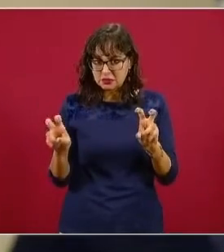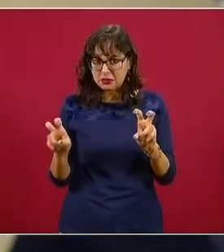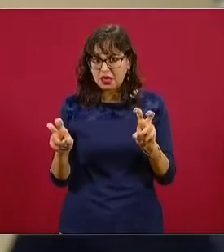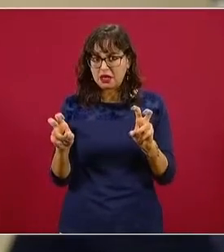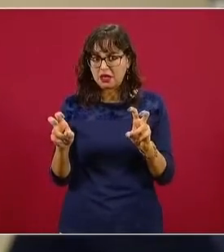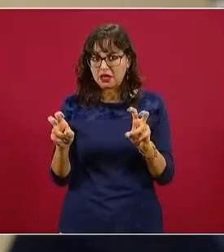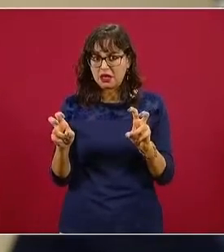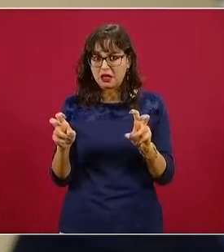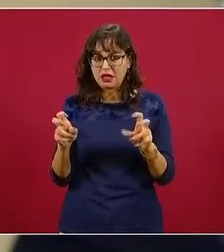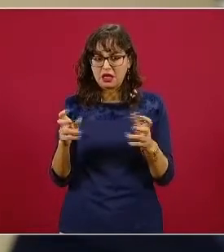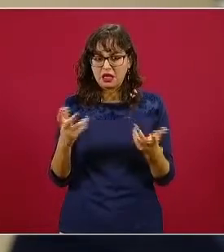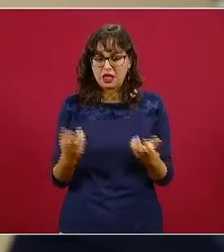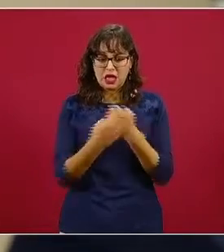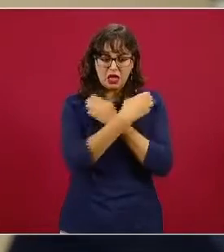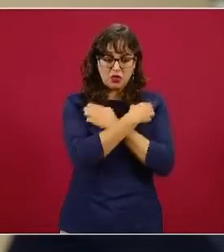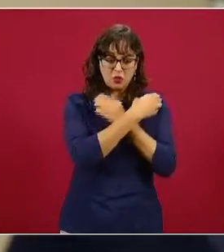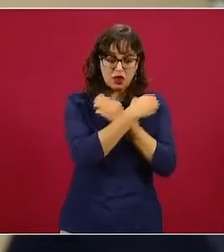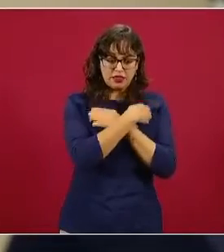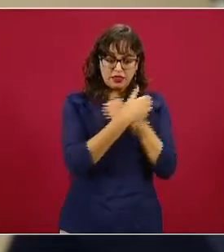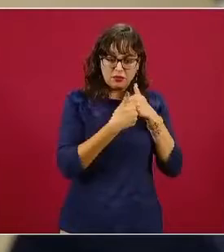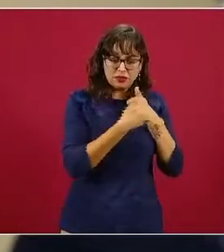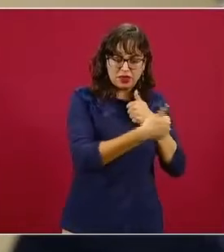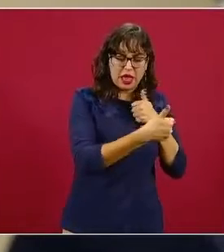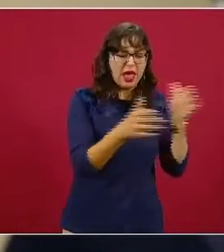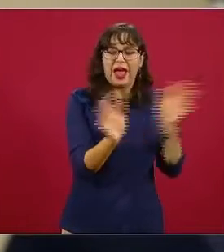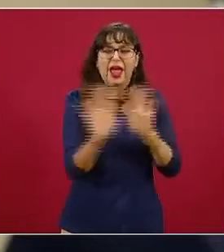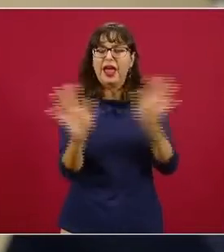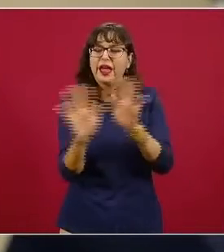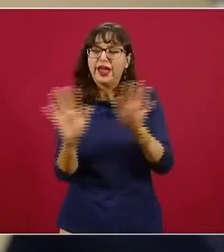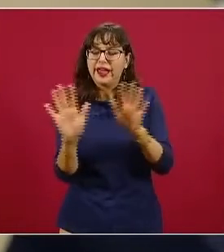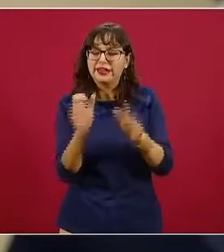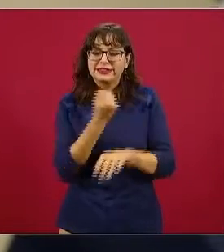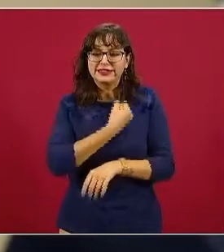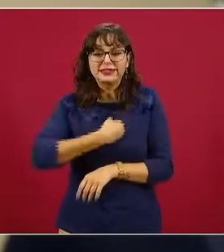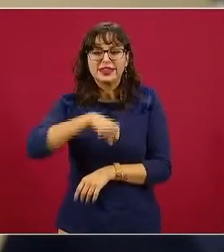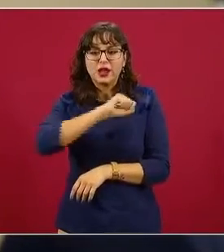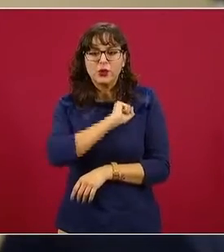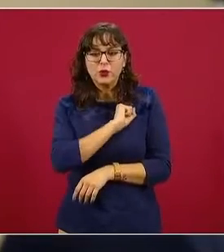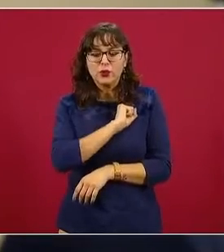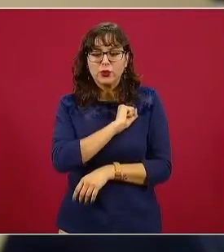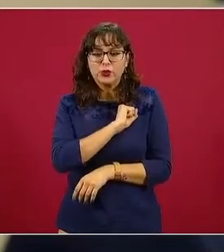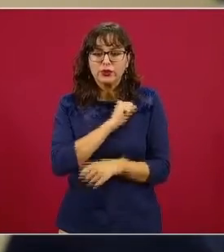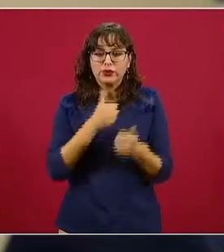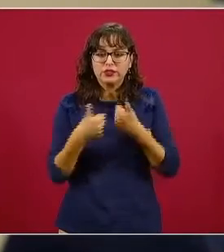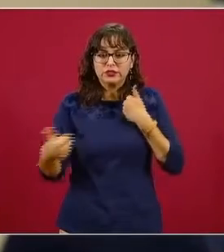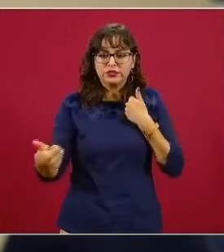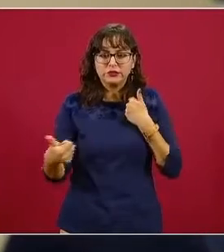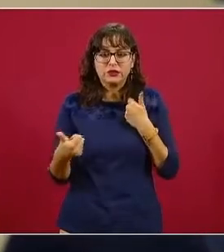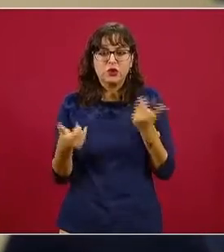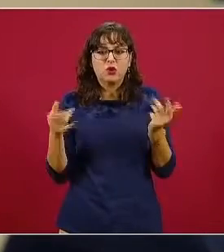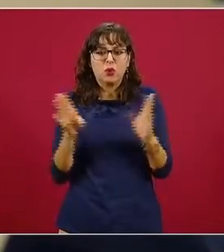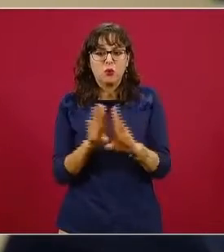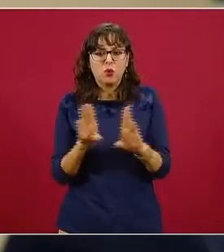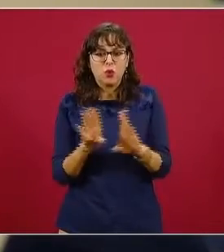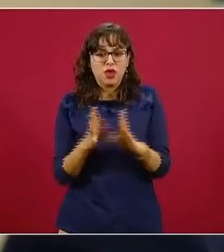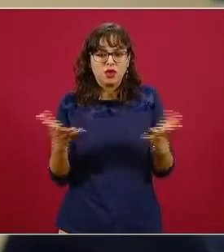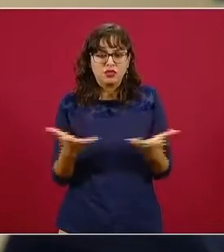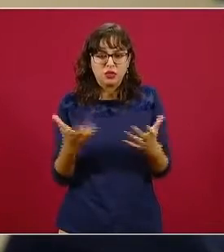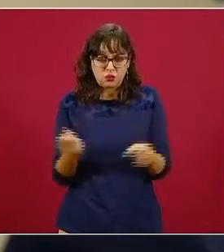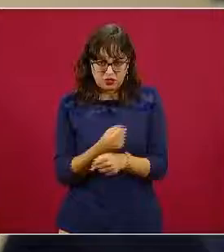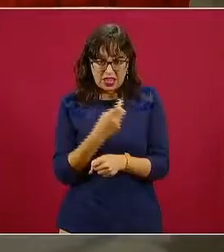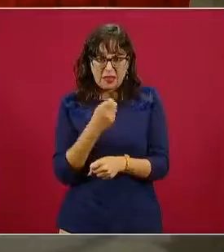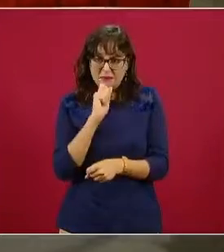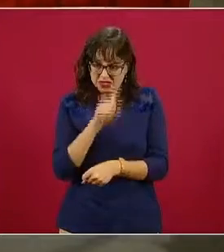educativa, digo, la descentralización del sistema de salud, y lo que tendría que hacerse, pues, como esta oportunidad de la que